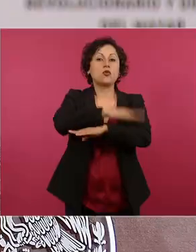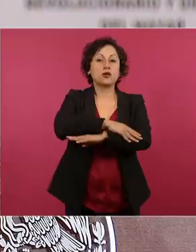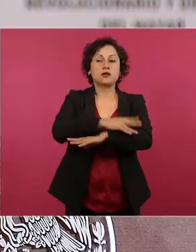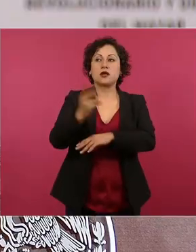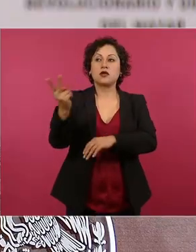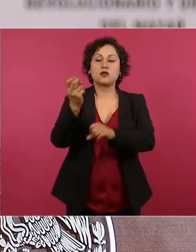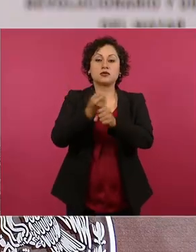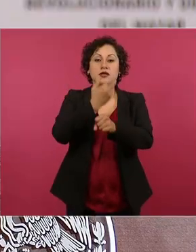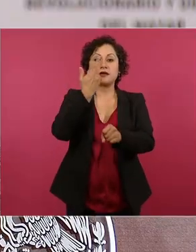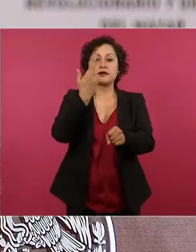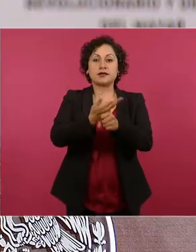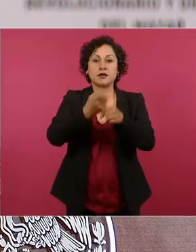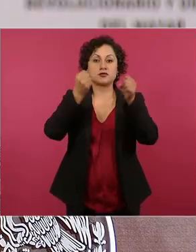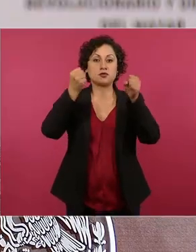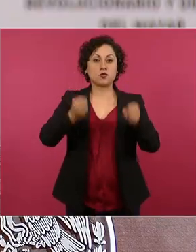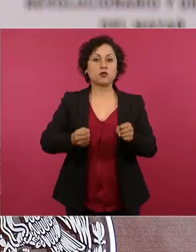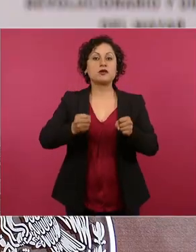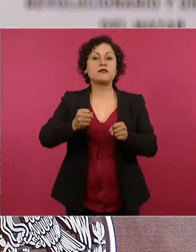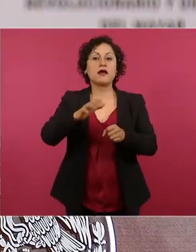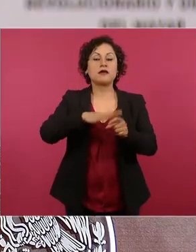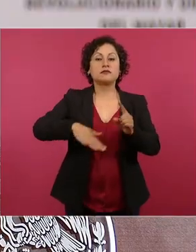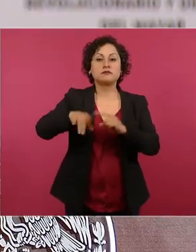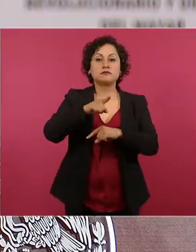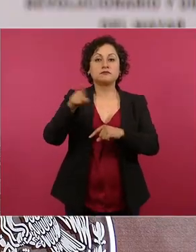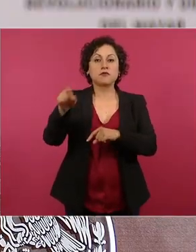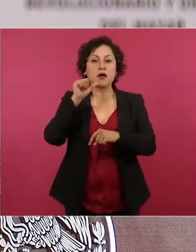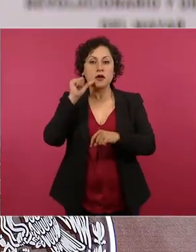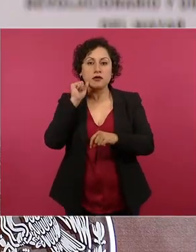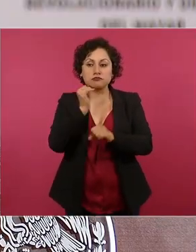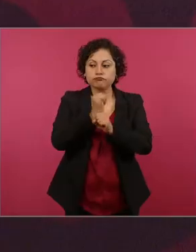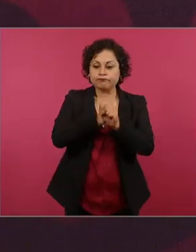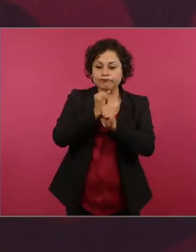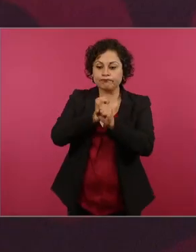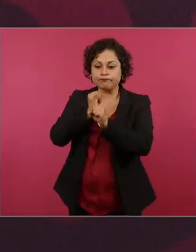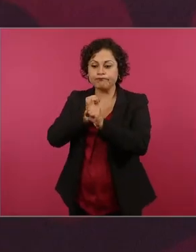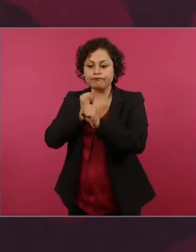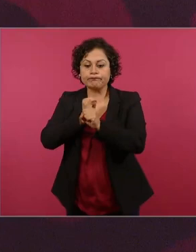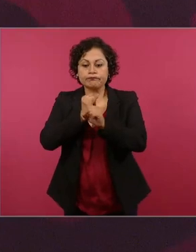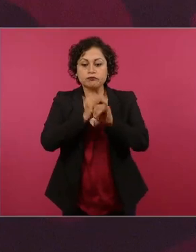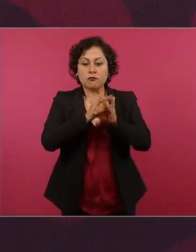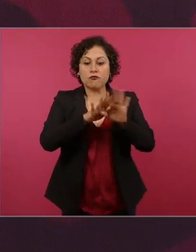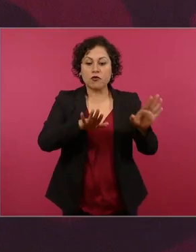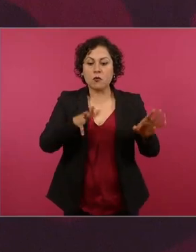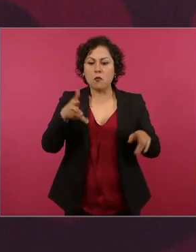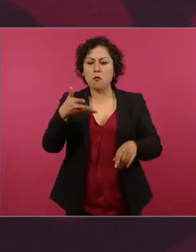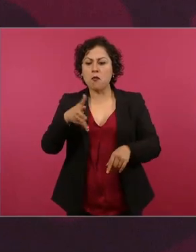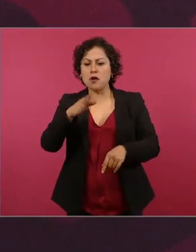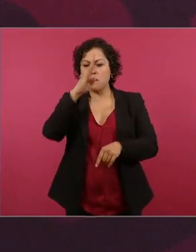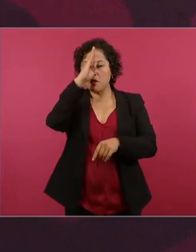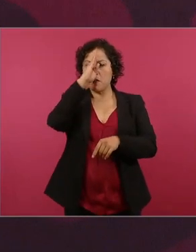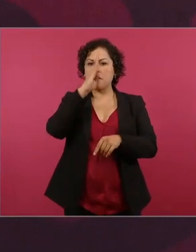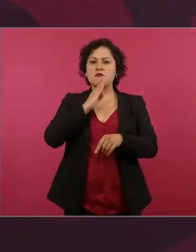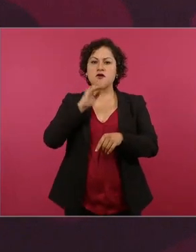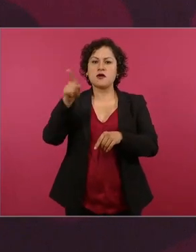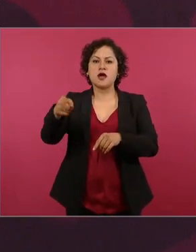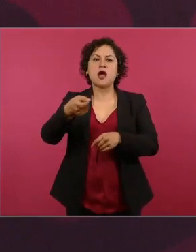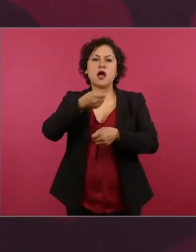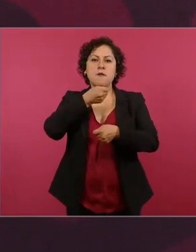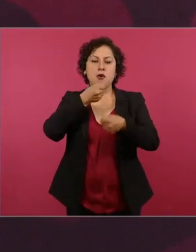estuvieron en la mañana reuniendo la información y dieron más o menos como a mediodía una conferencia de